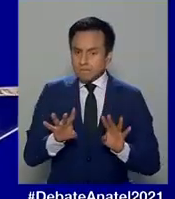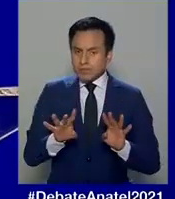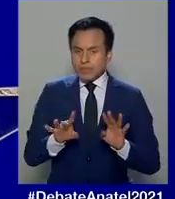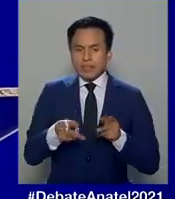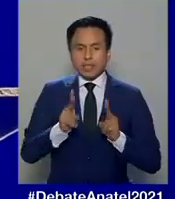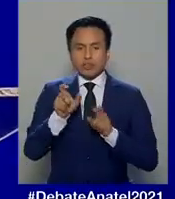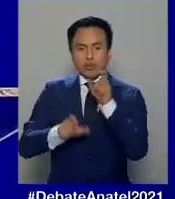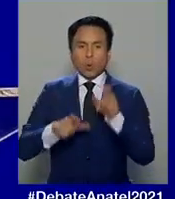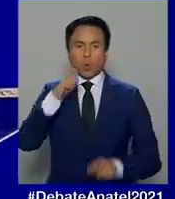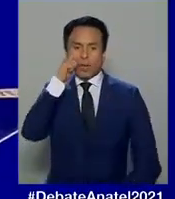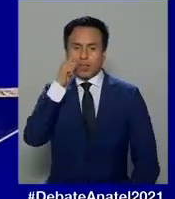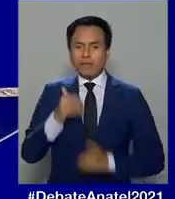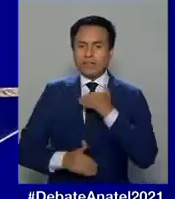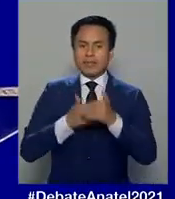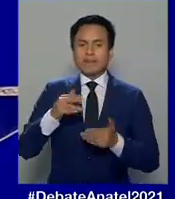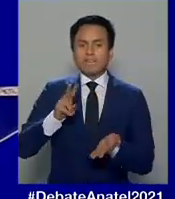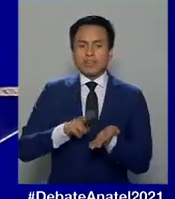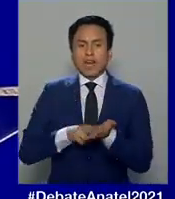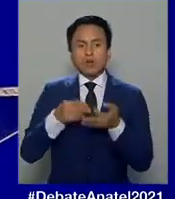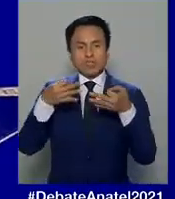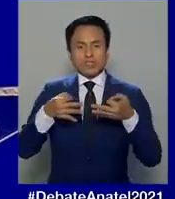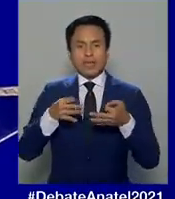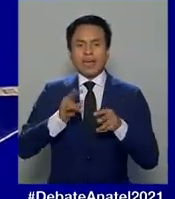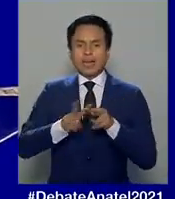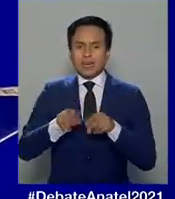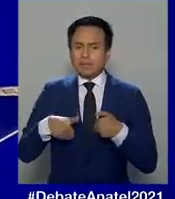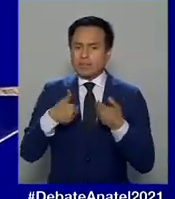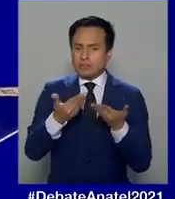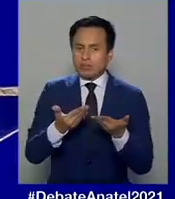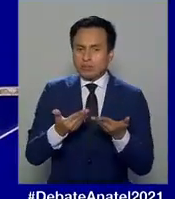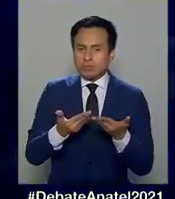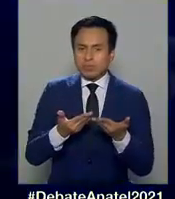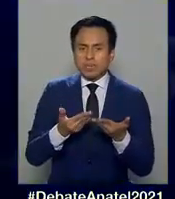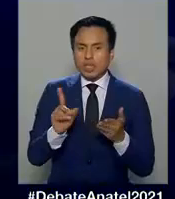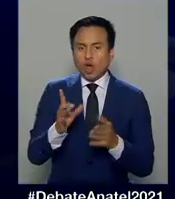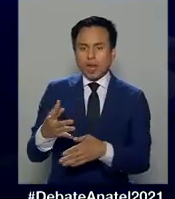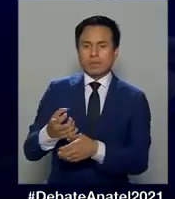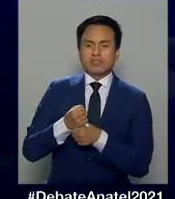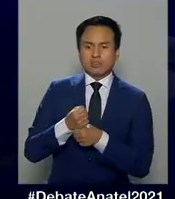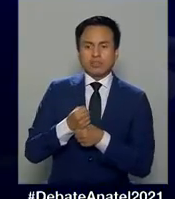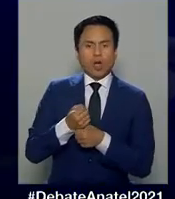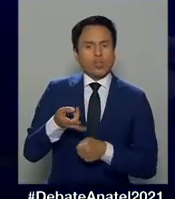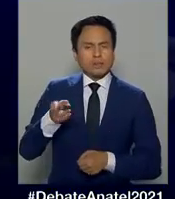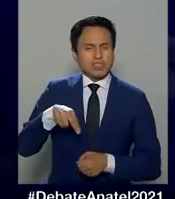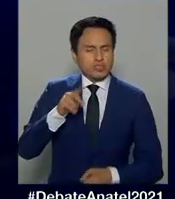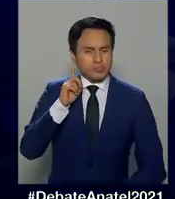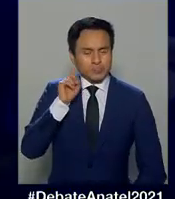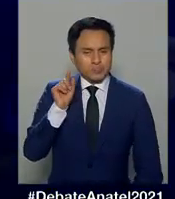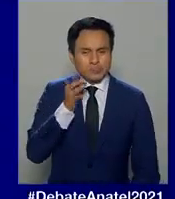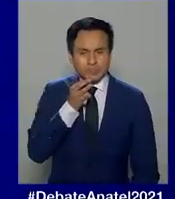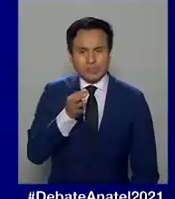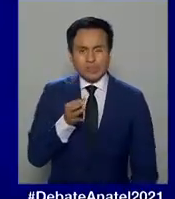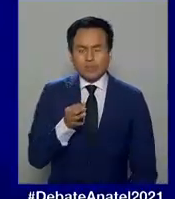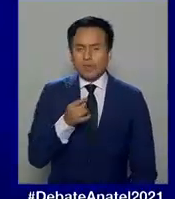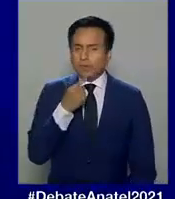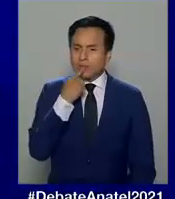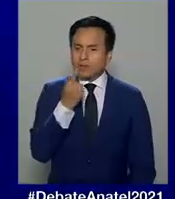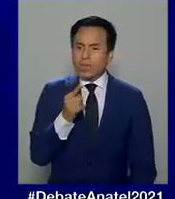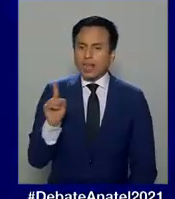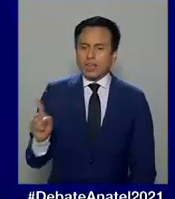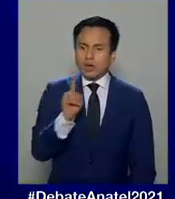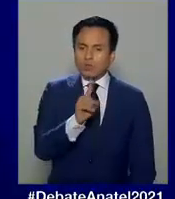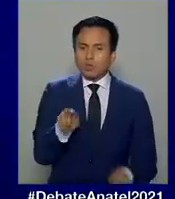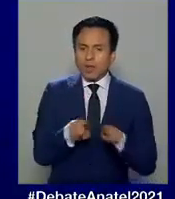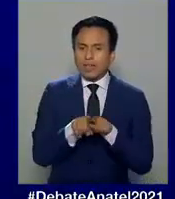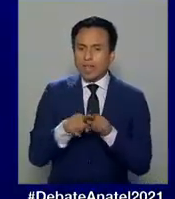los derechos humanos y avanzar en verdad, justicia, reparación y no repetición. Nos quedan pocos segundos y quiero plantearles una pregunta a cada uno. A propósito